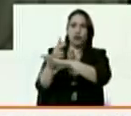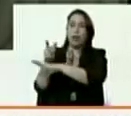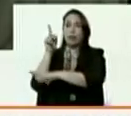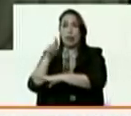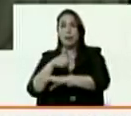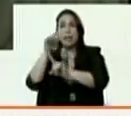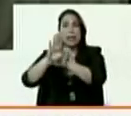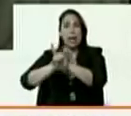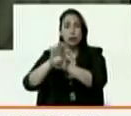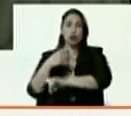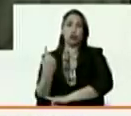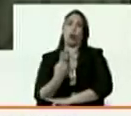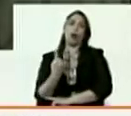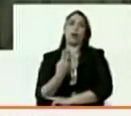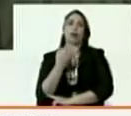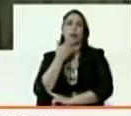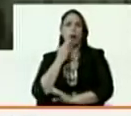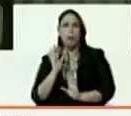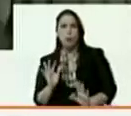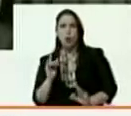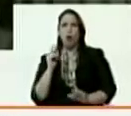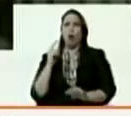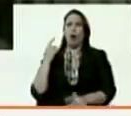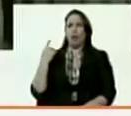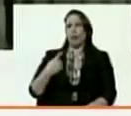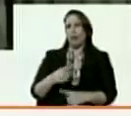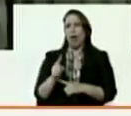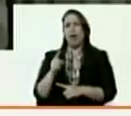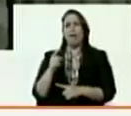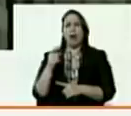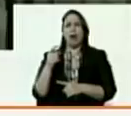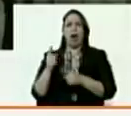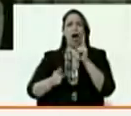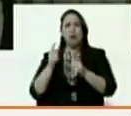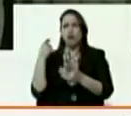no solamente tiene que ver con algún aporte